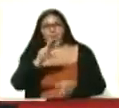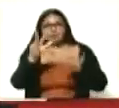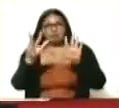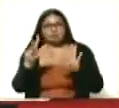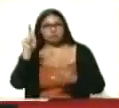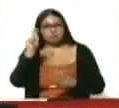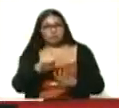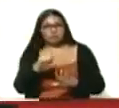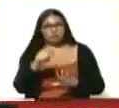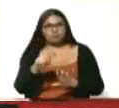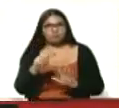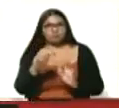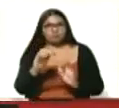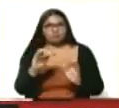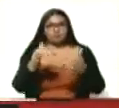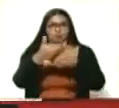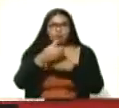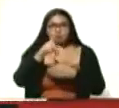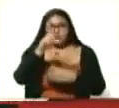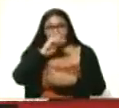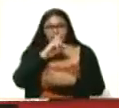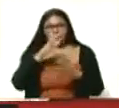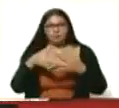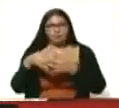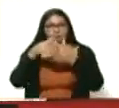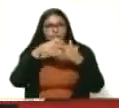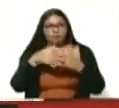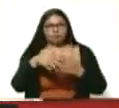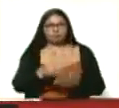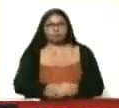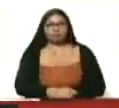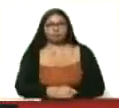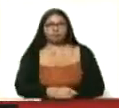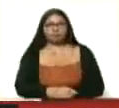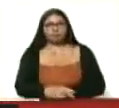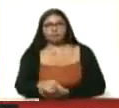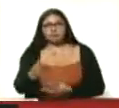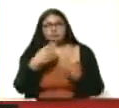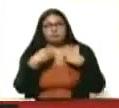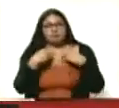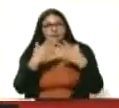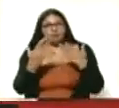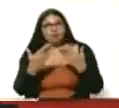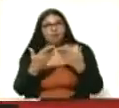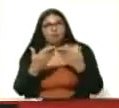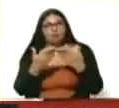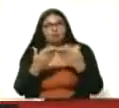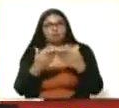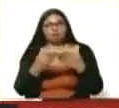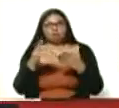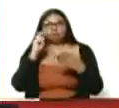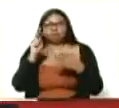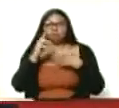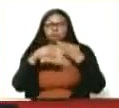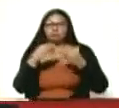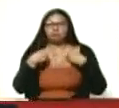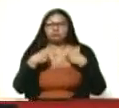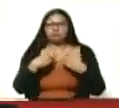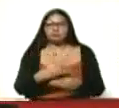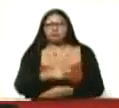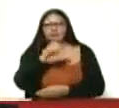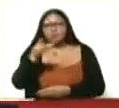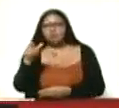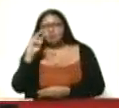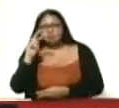secuestro. Un año en los Estados Unidos, un año en donde lo que ha habido allí es simplemente dilatar juicios. La audiencia se